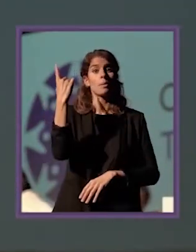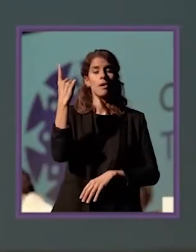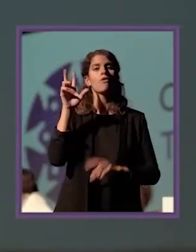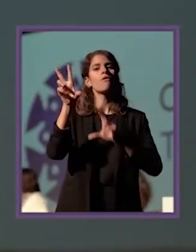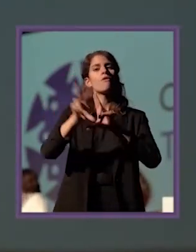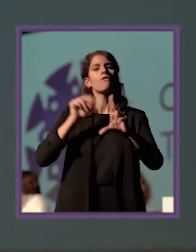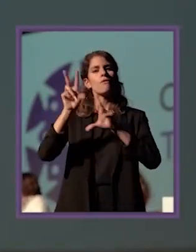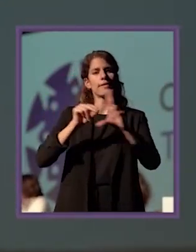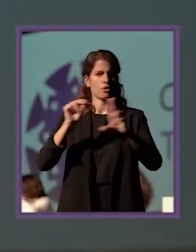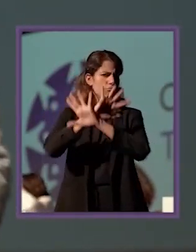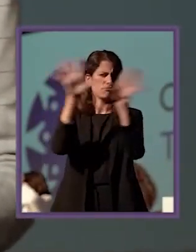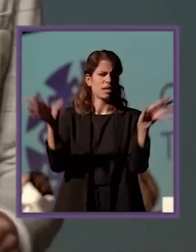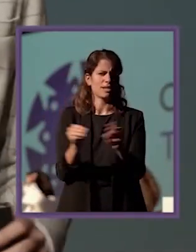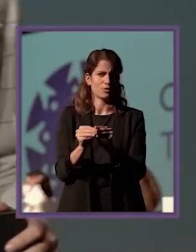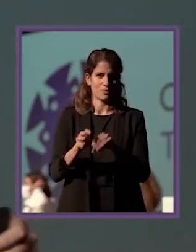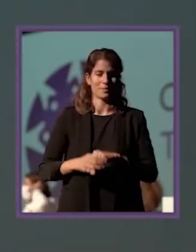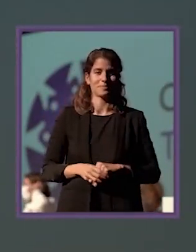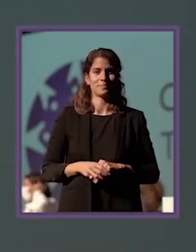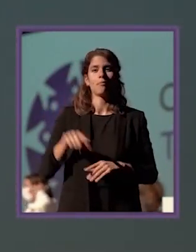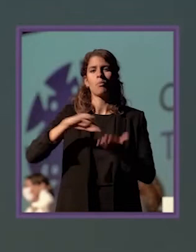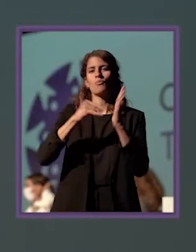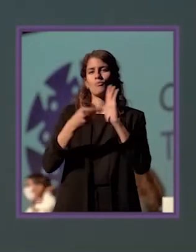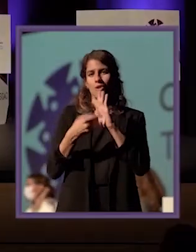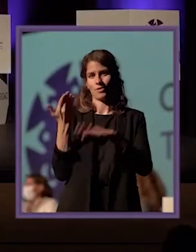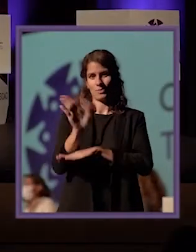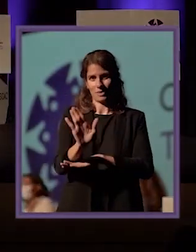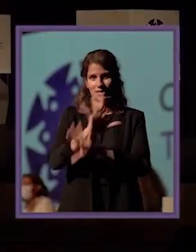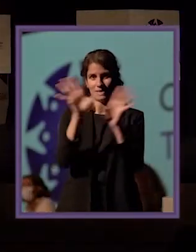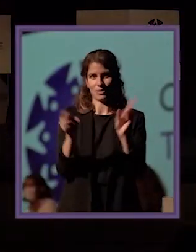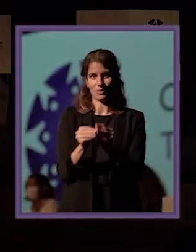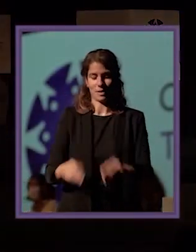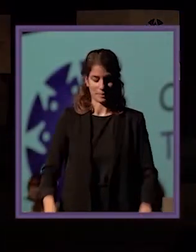es un pequeño resumen, un pequeño adelanto de este proyecto.